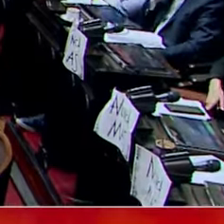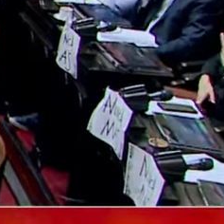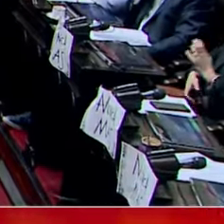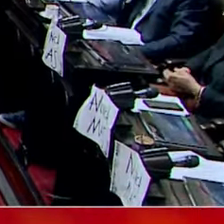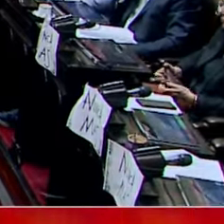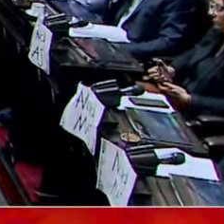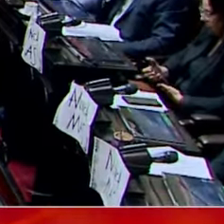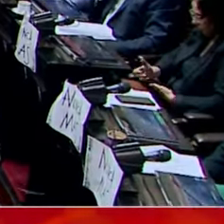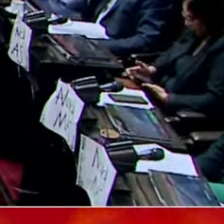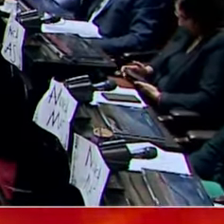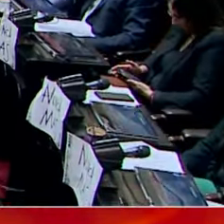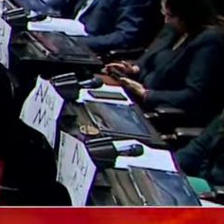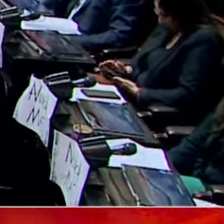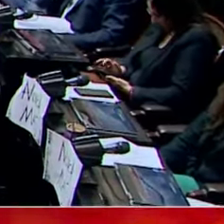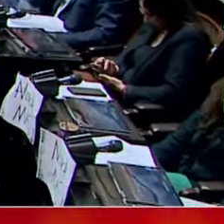tiempo